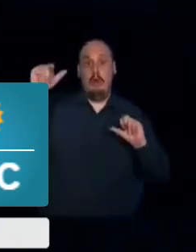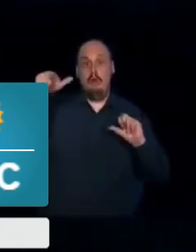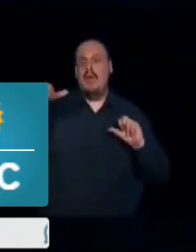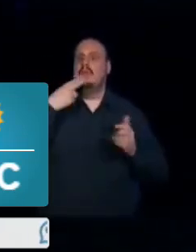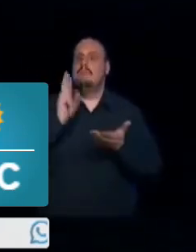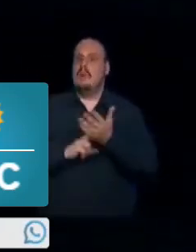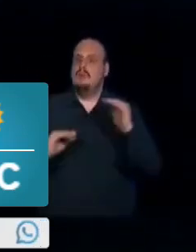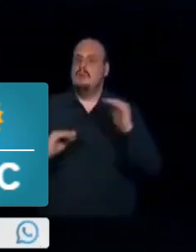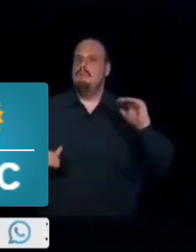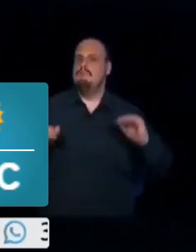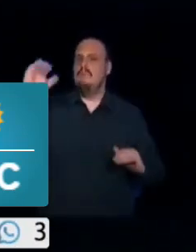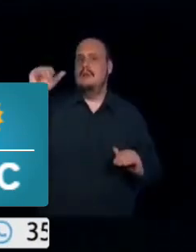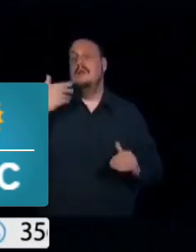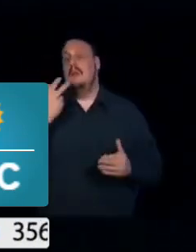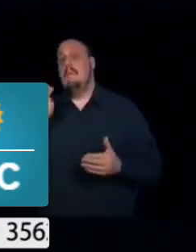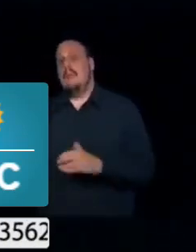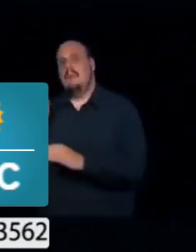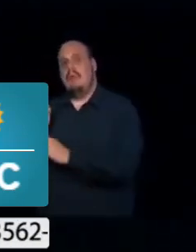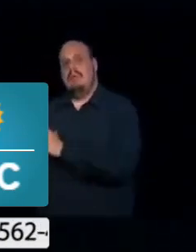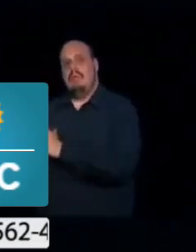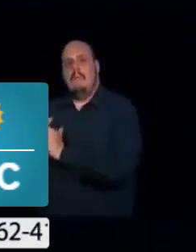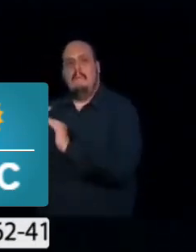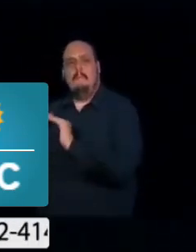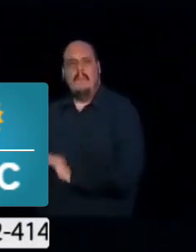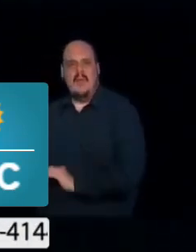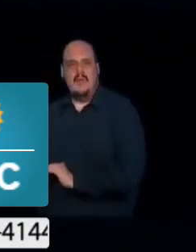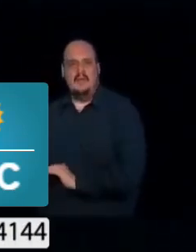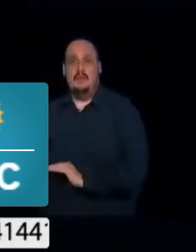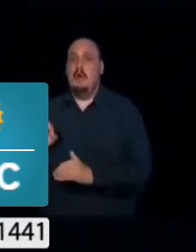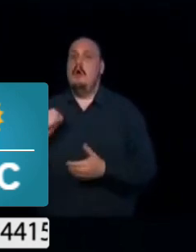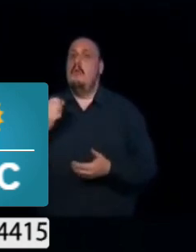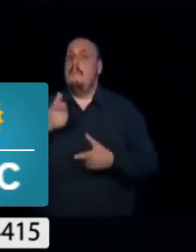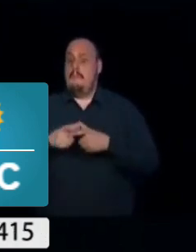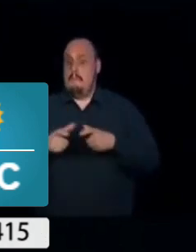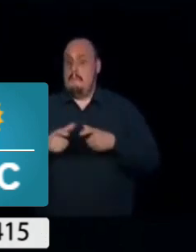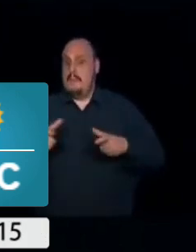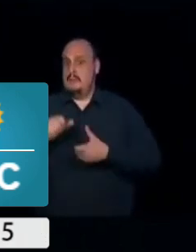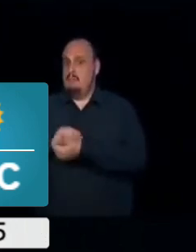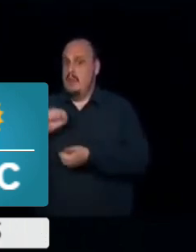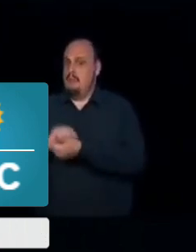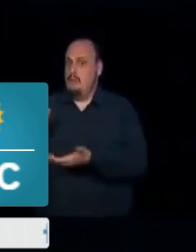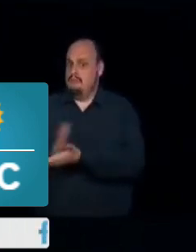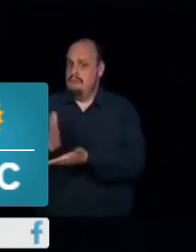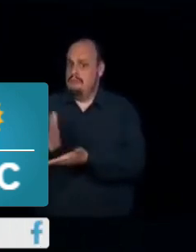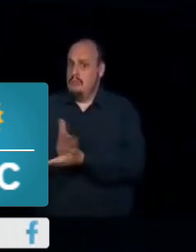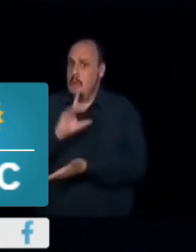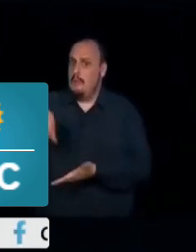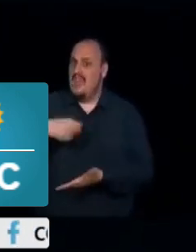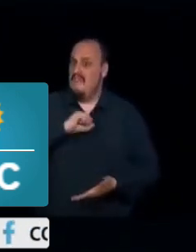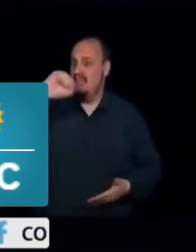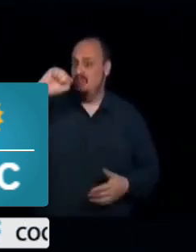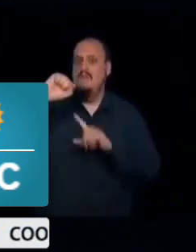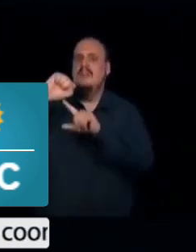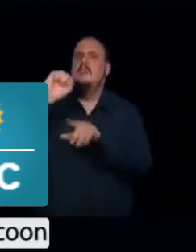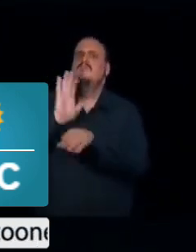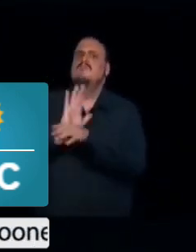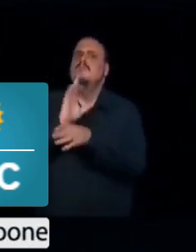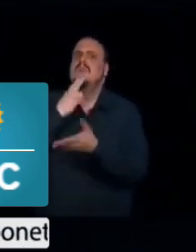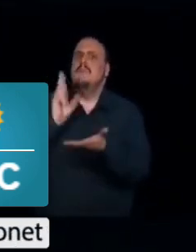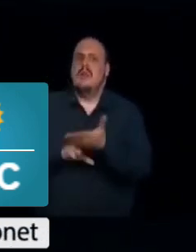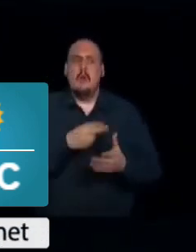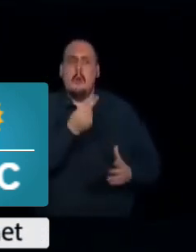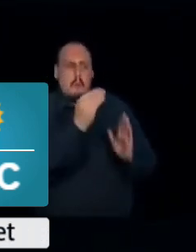balotas que es un sistema francés en la Argentina le dimos una vueltita de rosca porque el balotas es para la figura presidencial